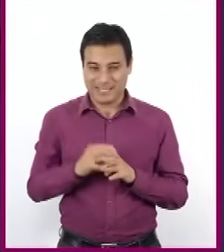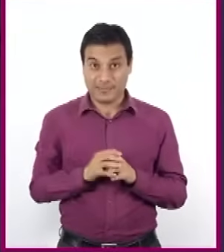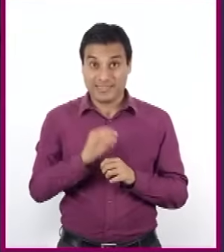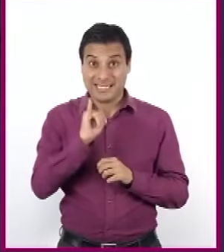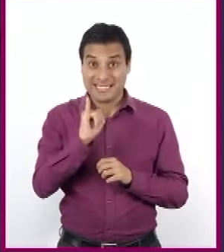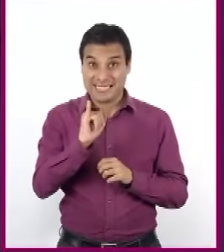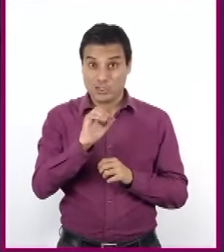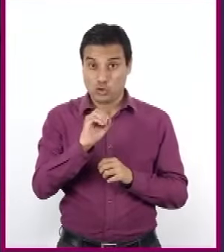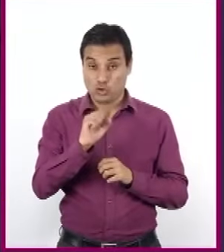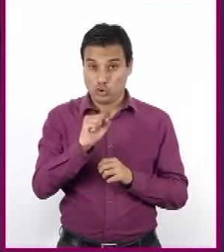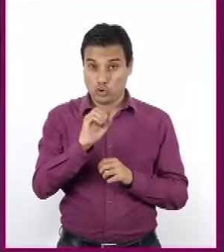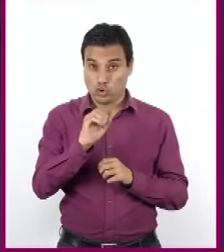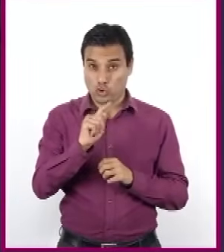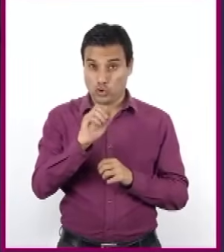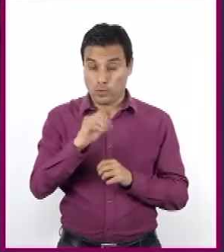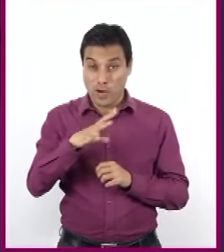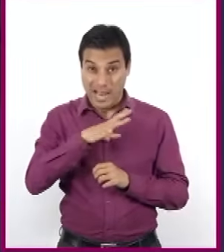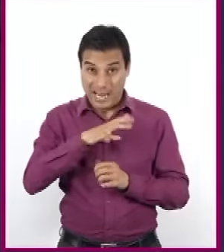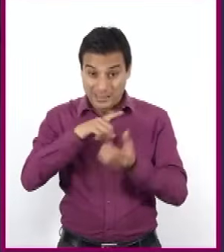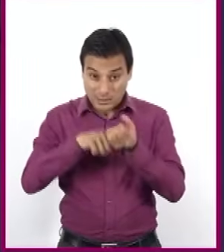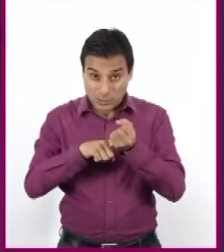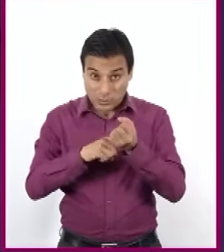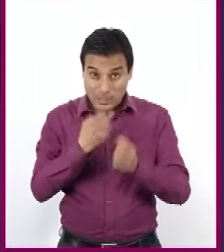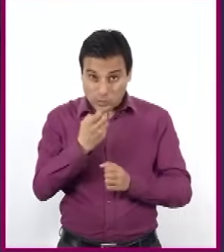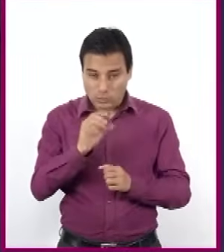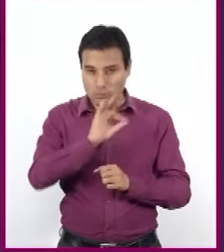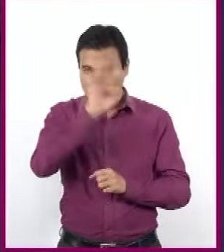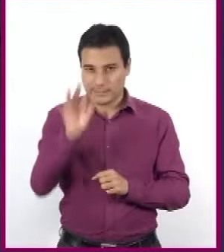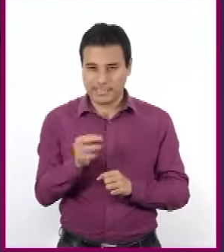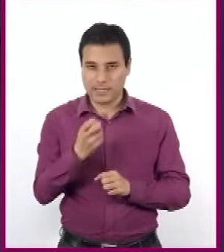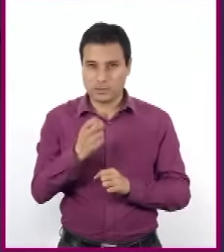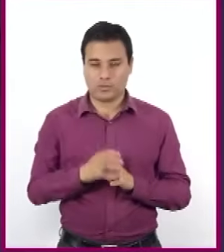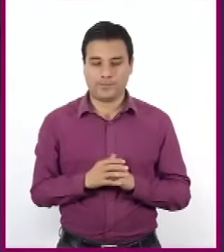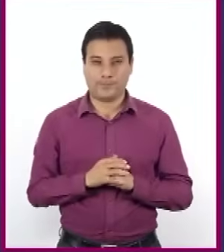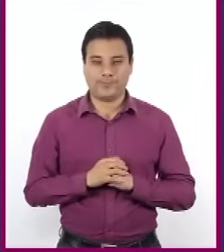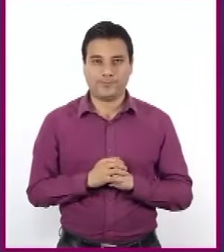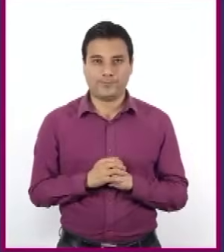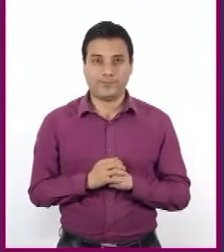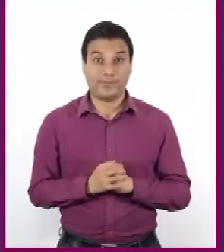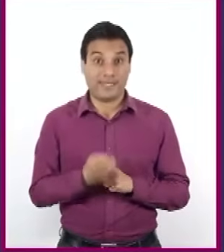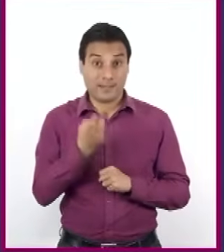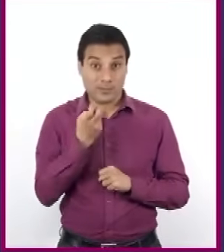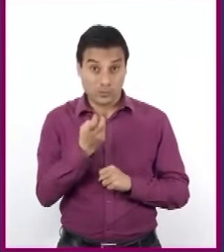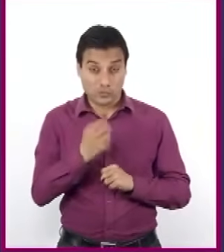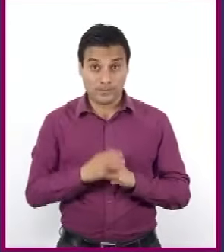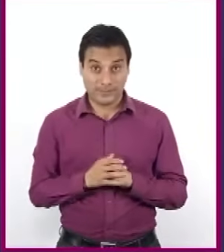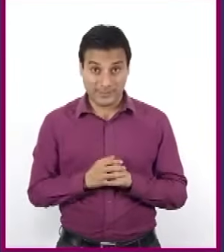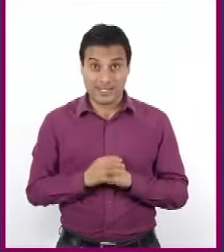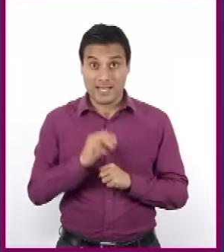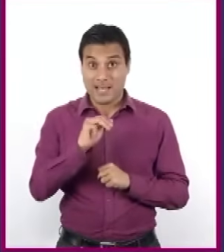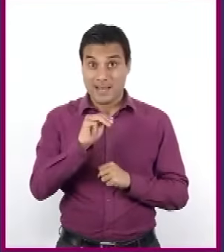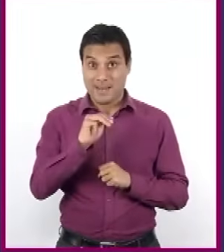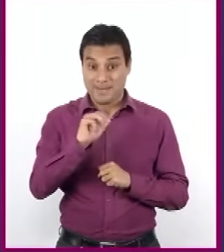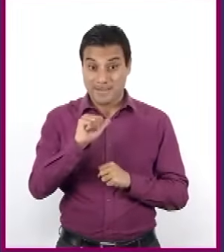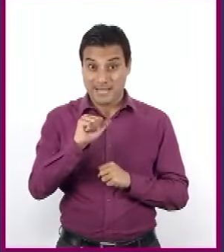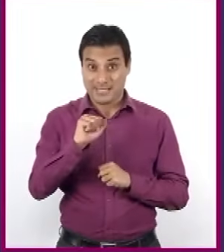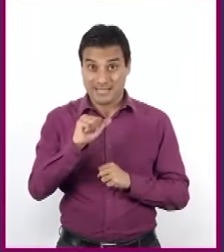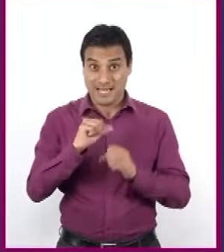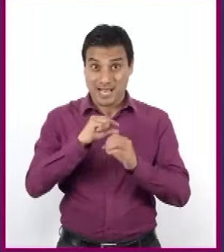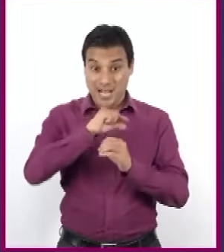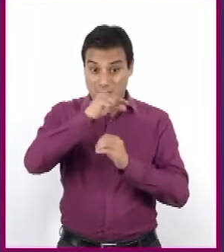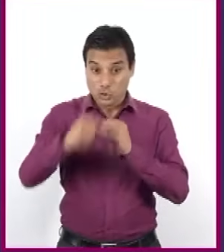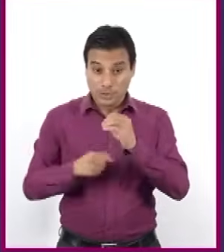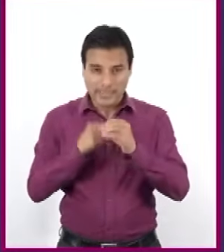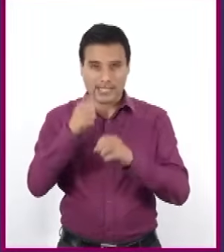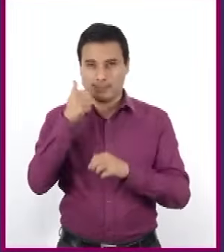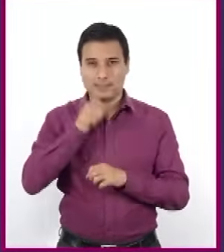de un elemento se encuentra en la naturaleza. A esto se debe que el valor de las masas atómicas de los elementos se expresan